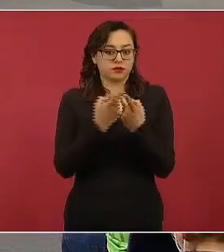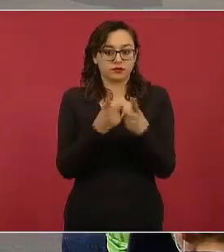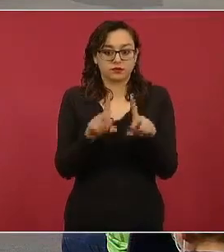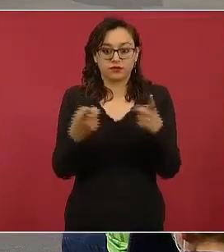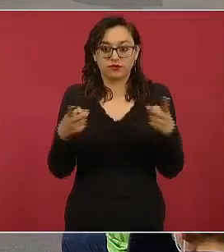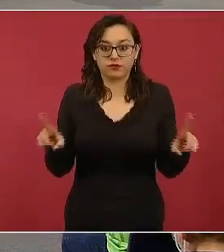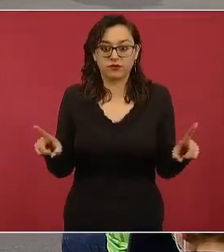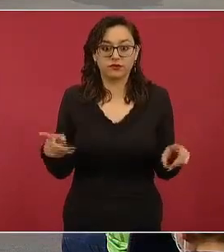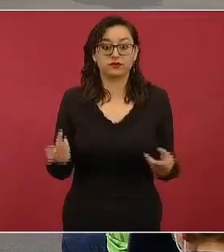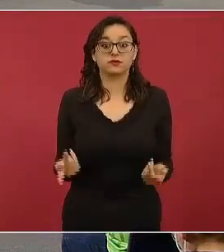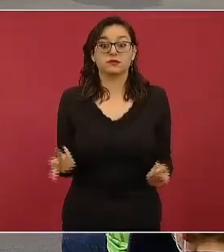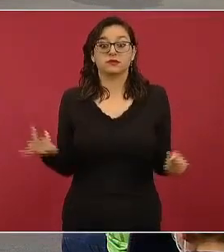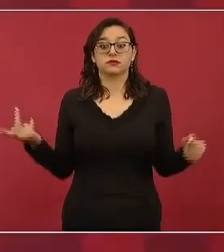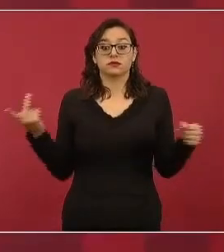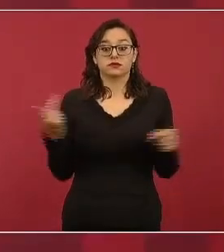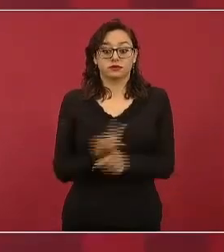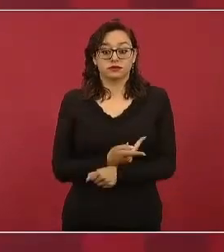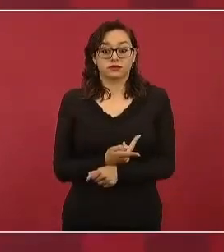En el Pacífico